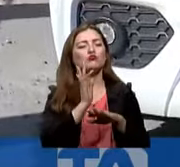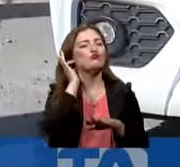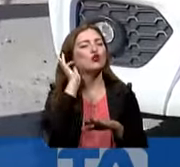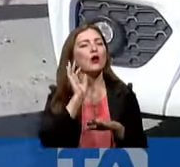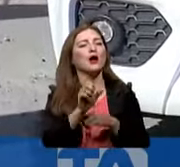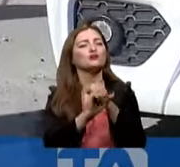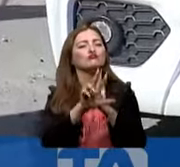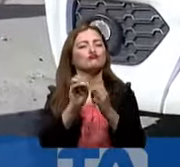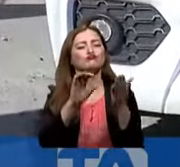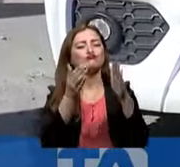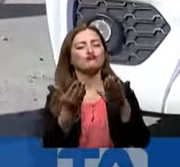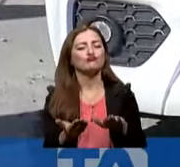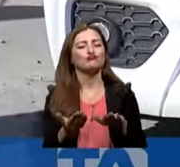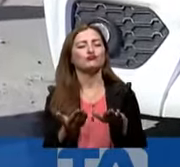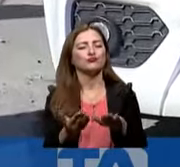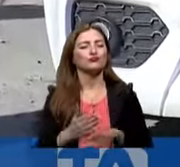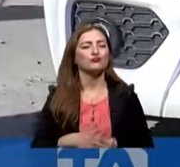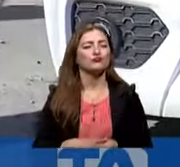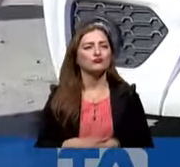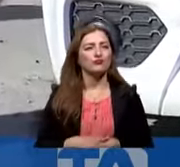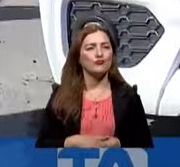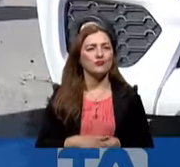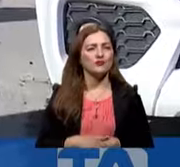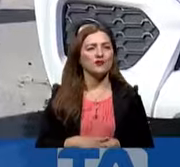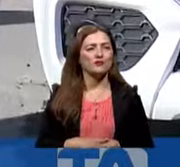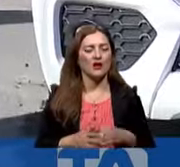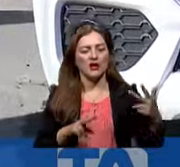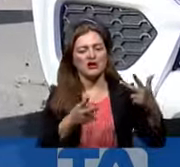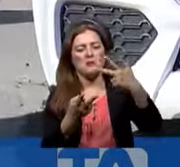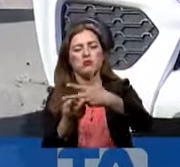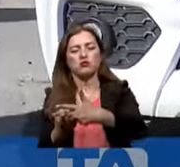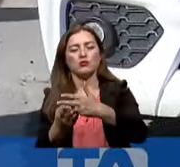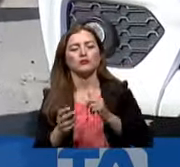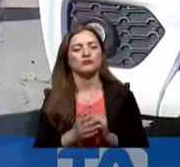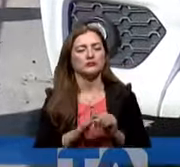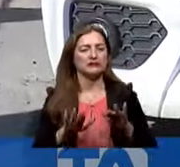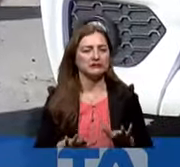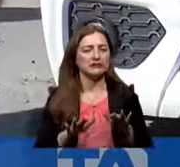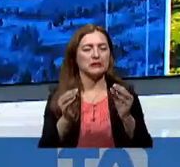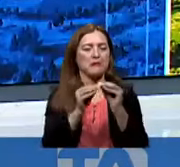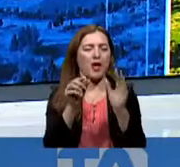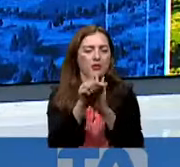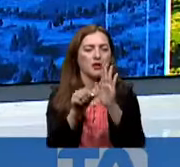tránsito, lamentablemente una persona falleció, quien estaba bajo los escombros de estos bloques. Nosotros estaremos